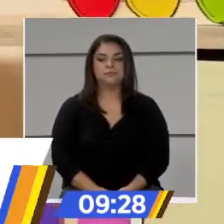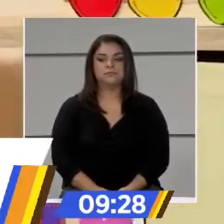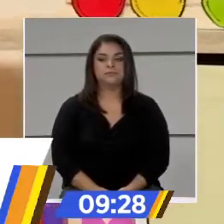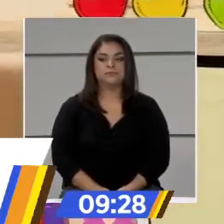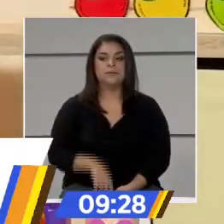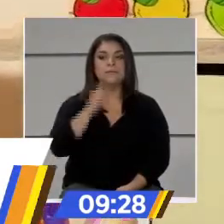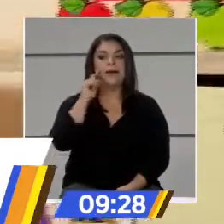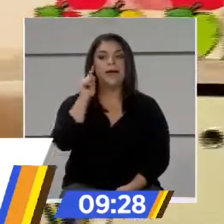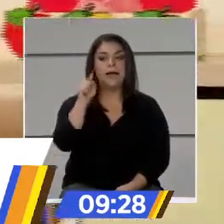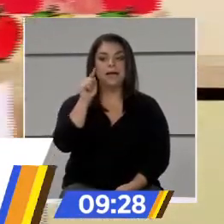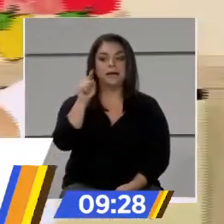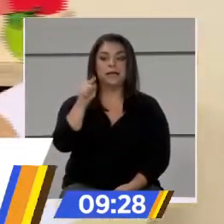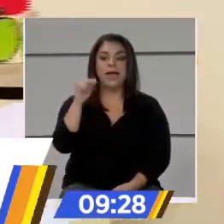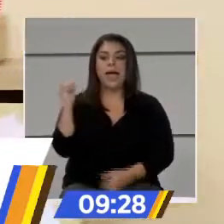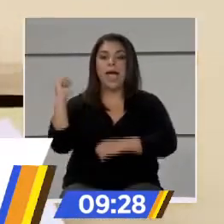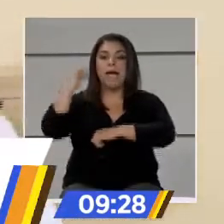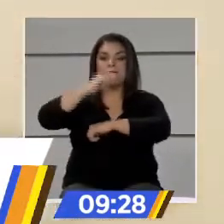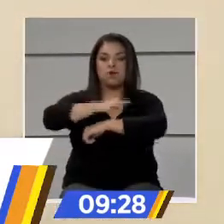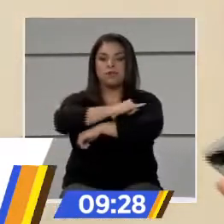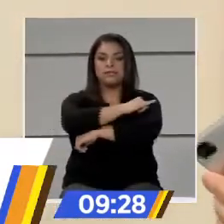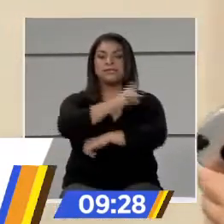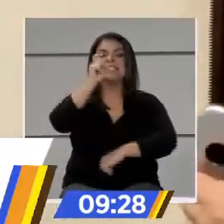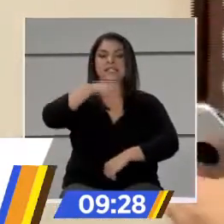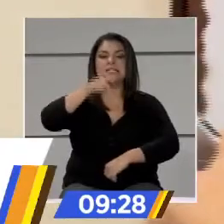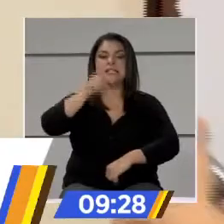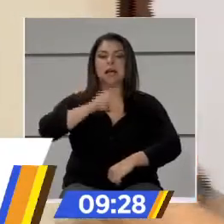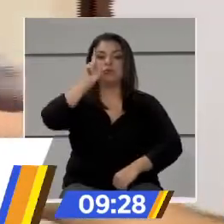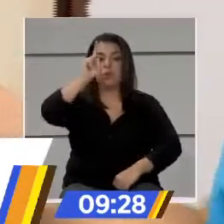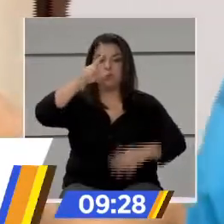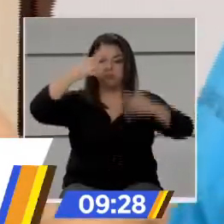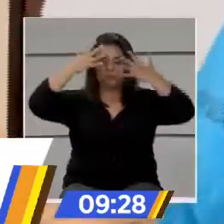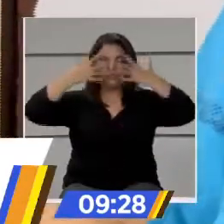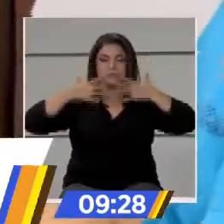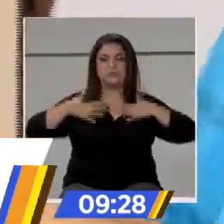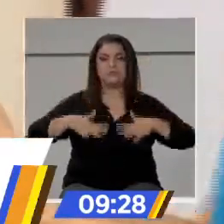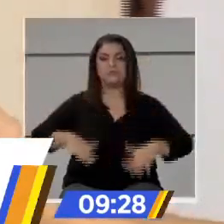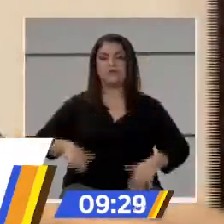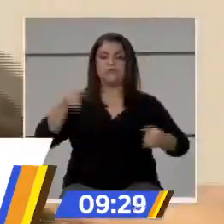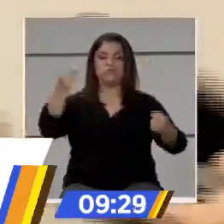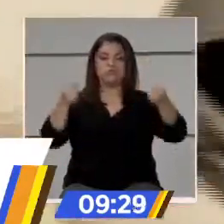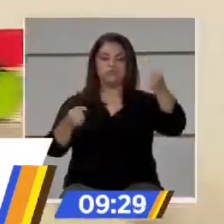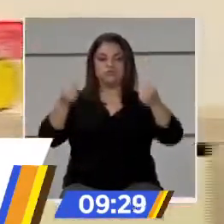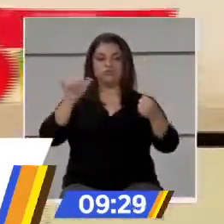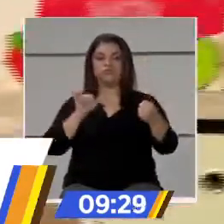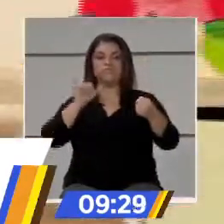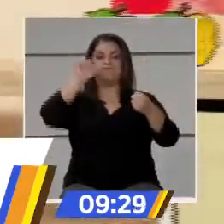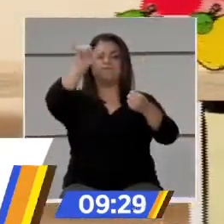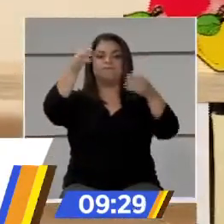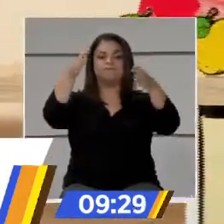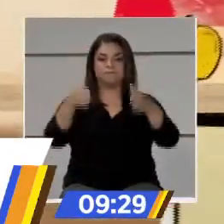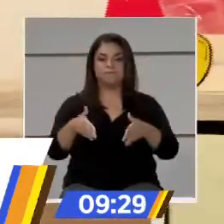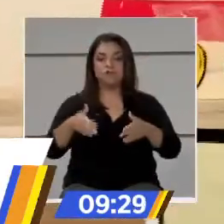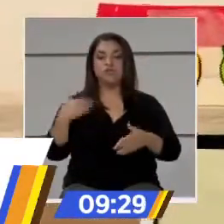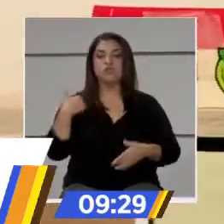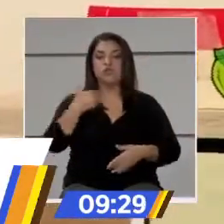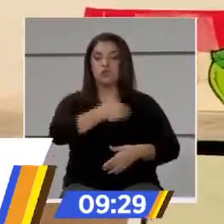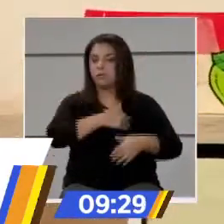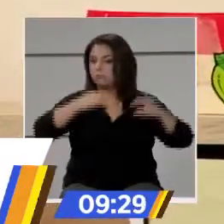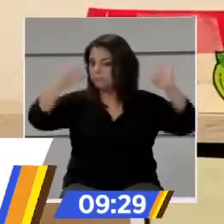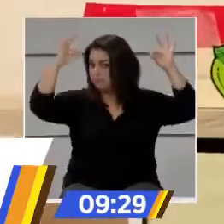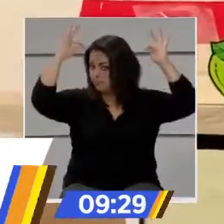a necesitar un disfraz de aviador. Entonces nos vamos a poner un sombrero y vamos a imaginarnos que es de